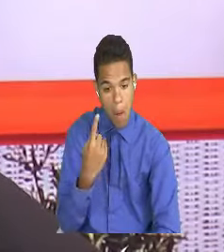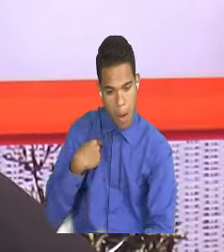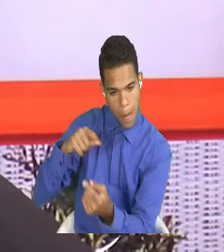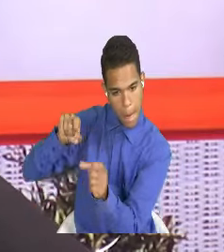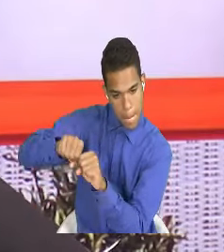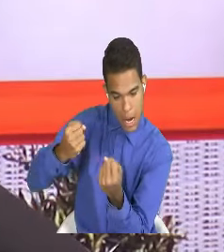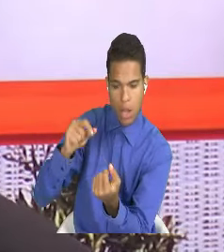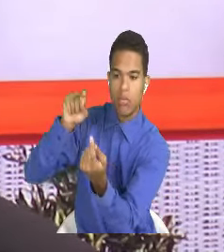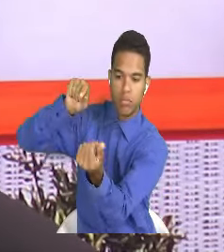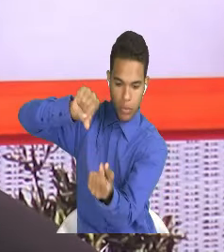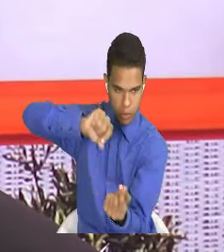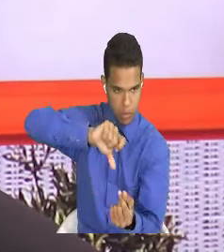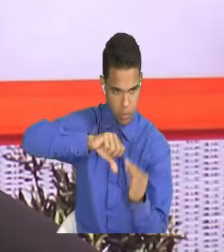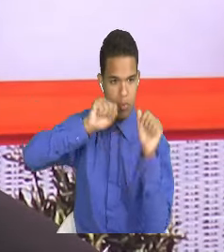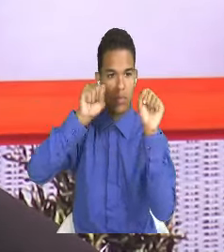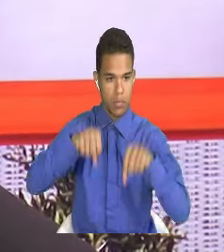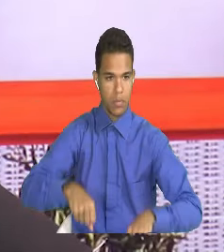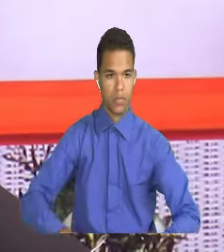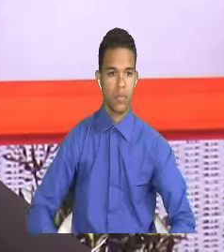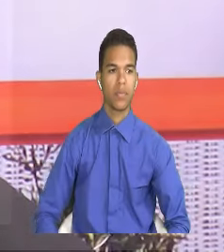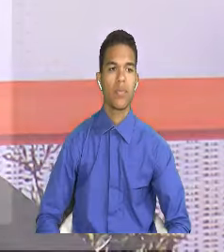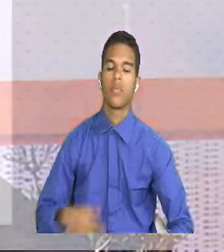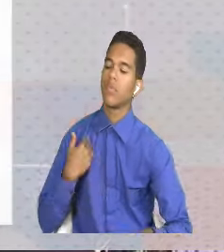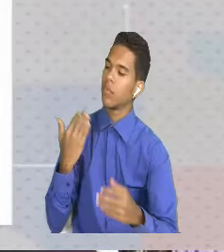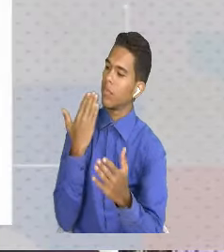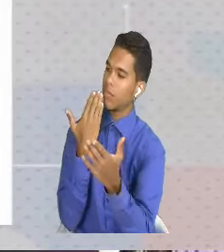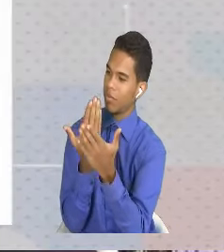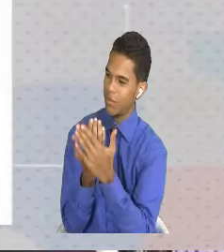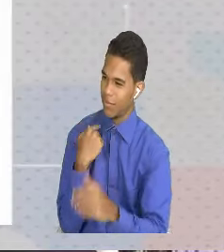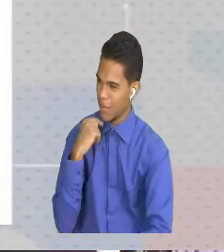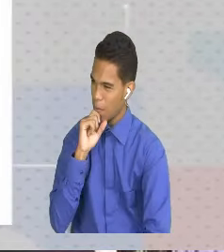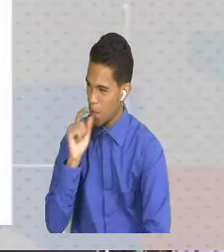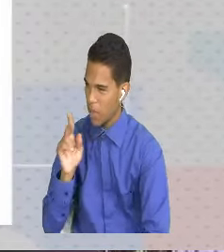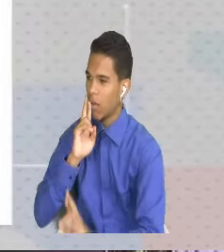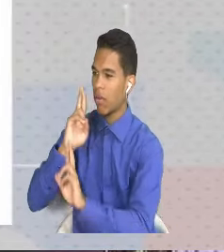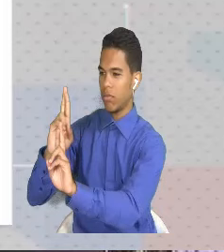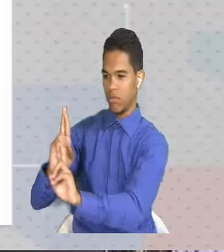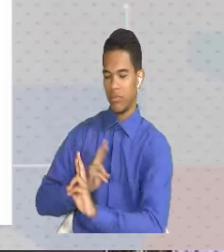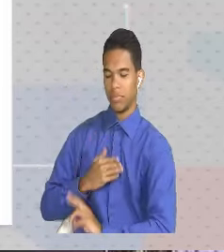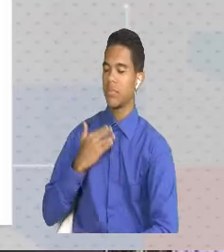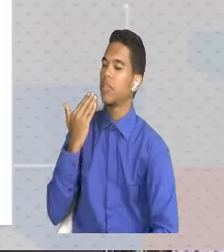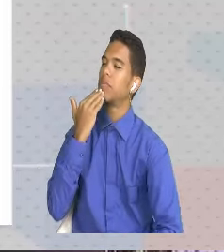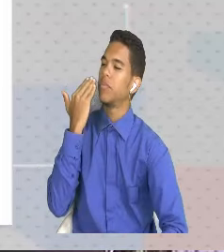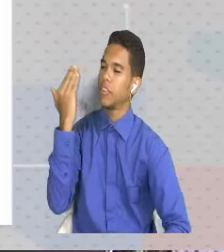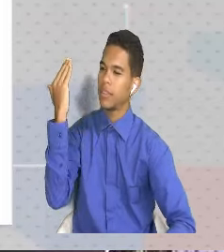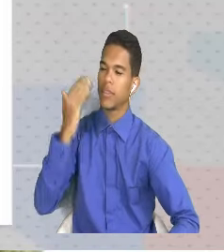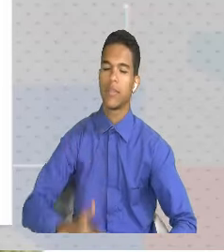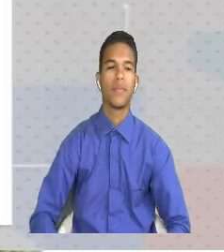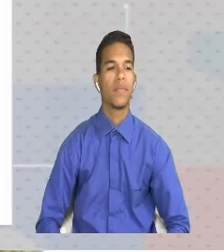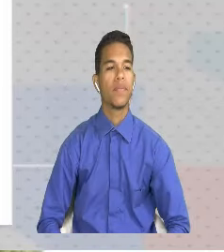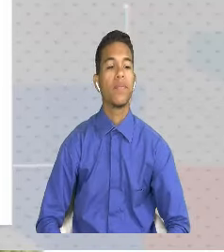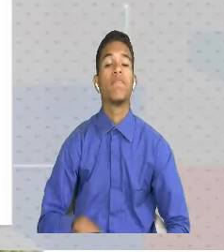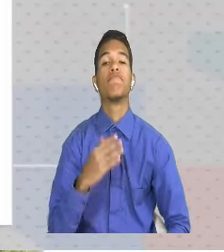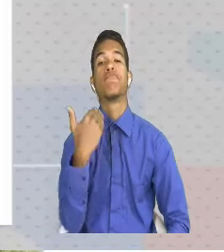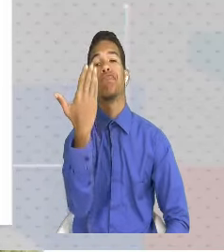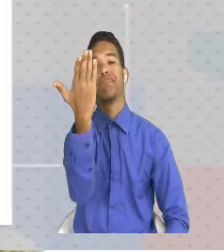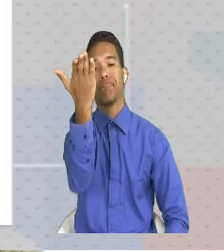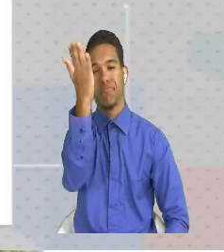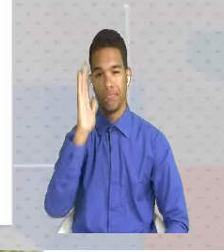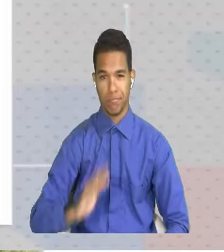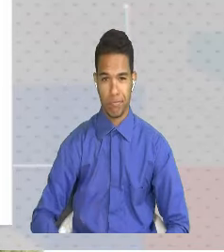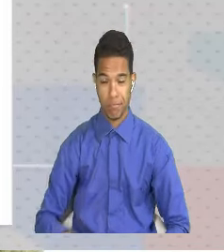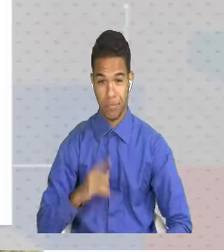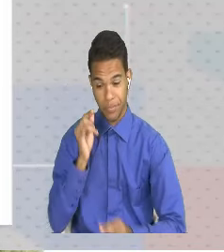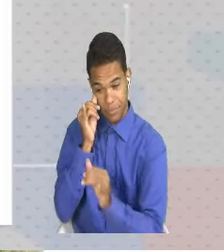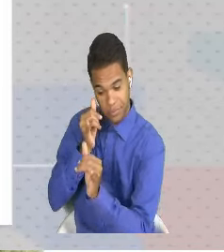Bueno, muchas gracias a la doctora por haber respondido pues las preguntas de nuestros televidentes siempre. Y les cuento que el